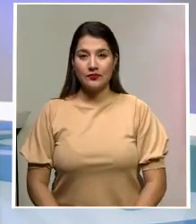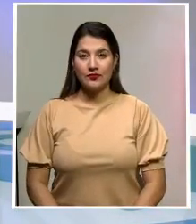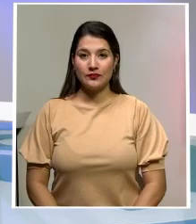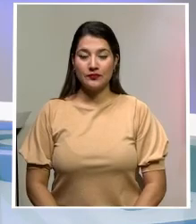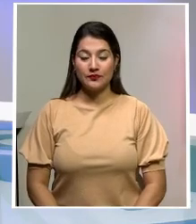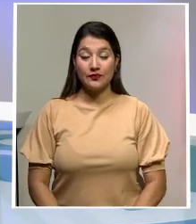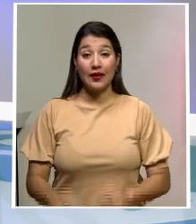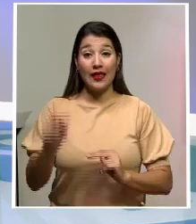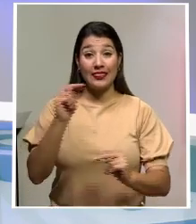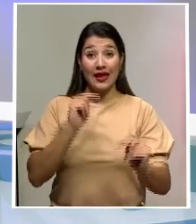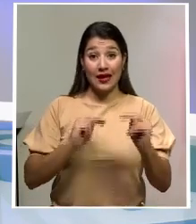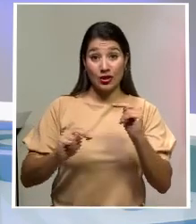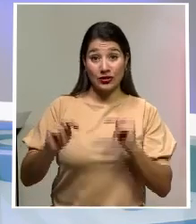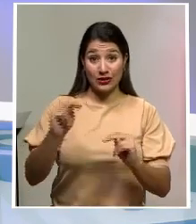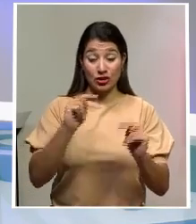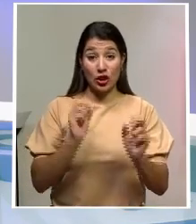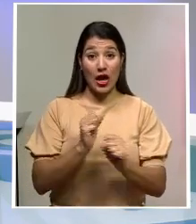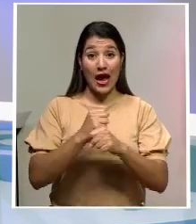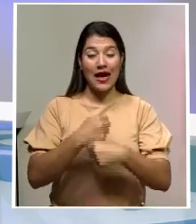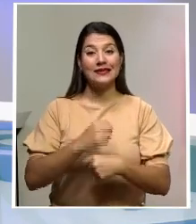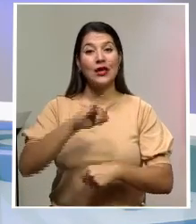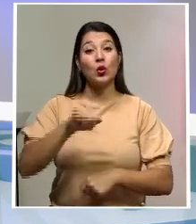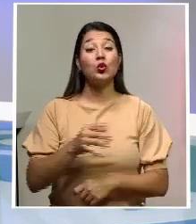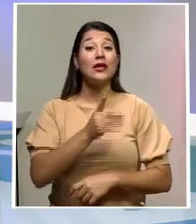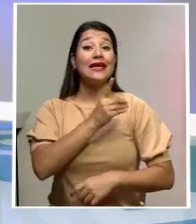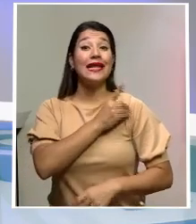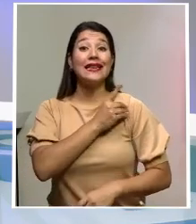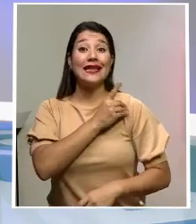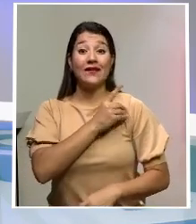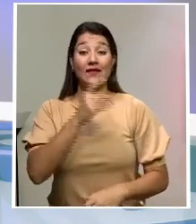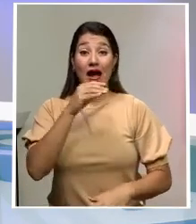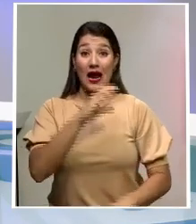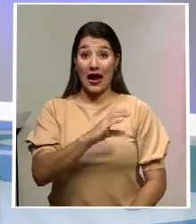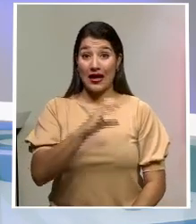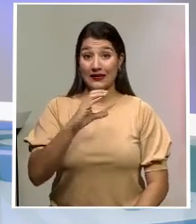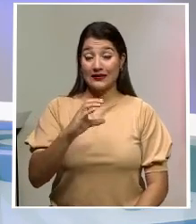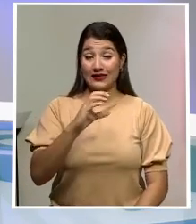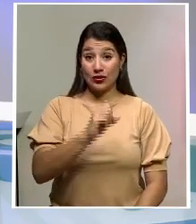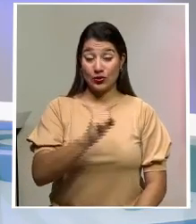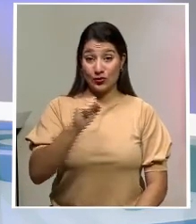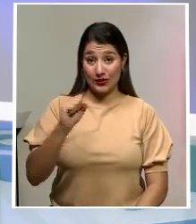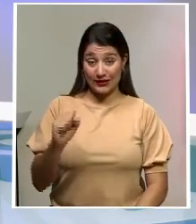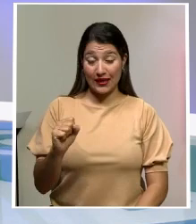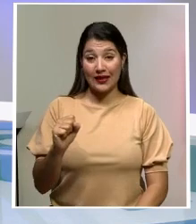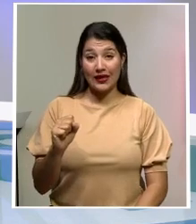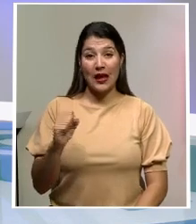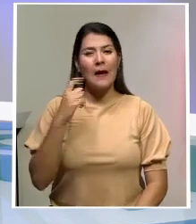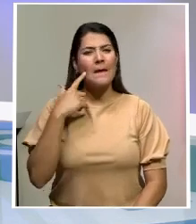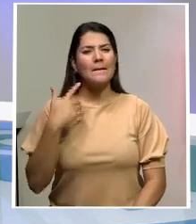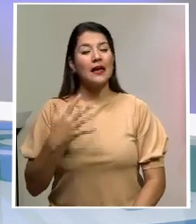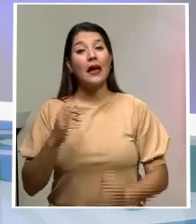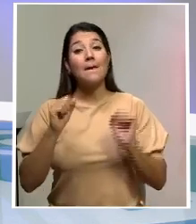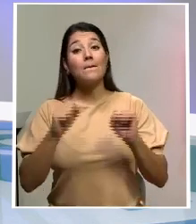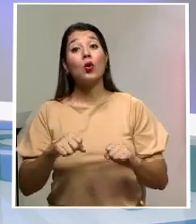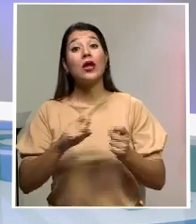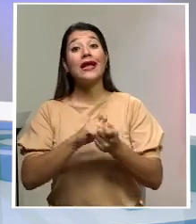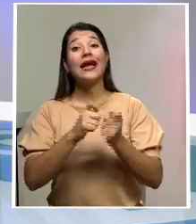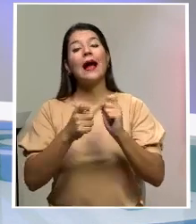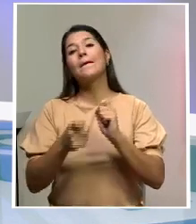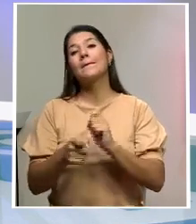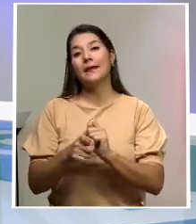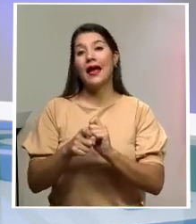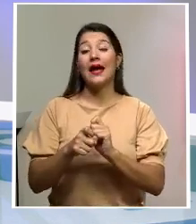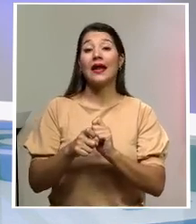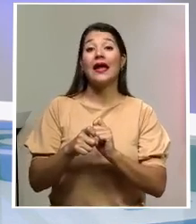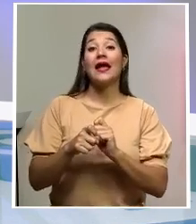La negociación que realiza la Junta Directiva de la Caja Costarricense del Seguro Social para reformar el régimen